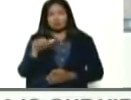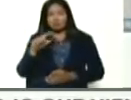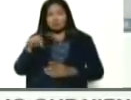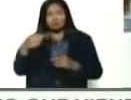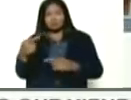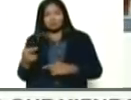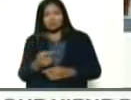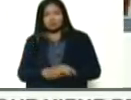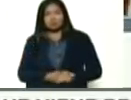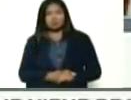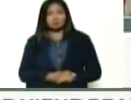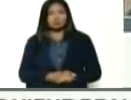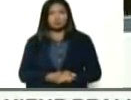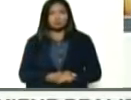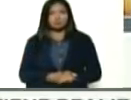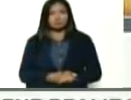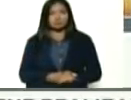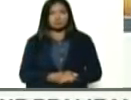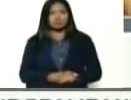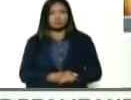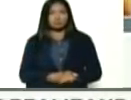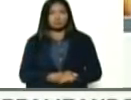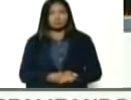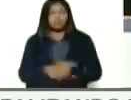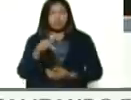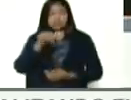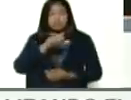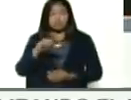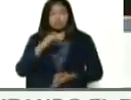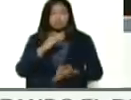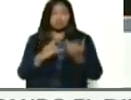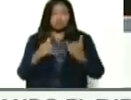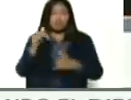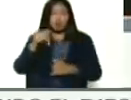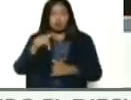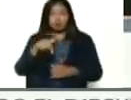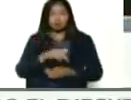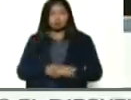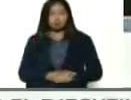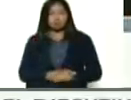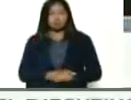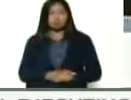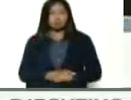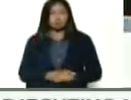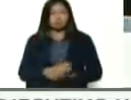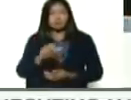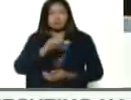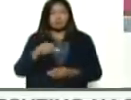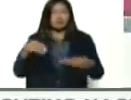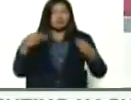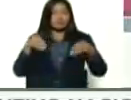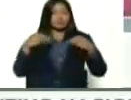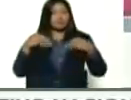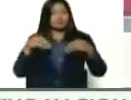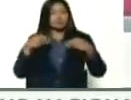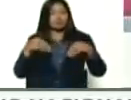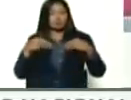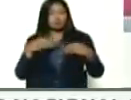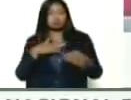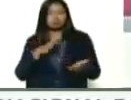pasó qué está pasando está terminando hoy la semana es flexibilización